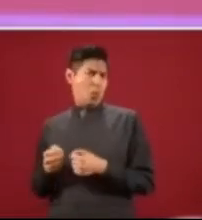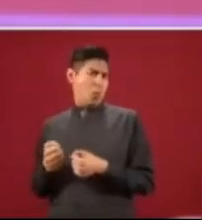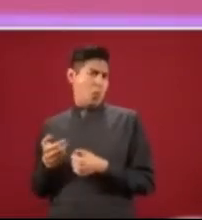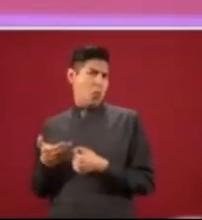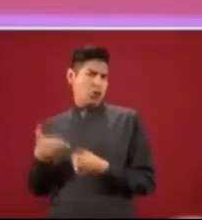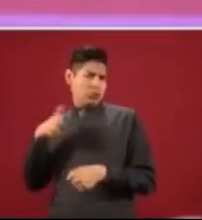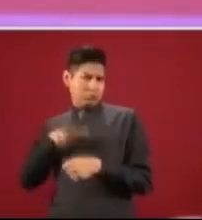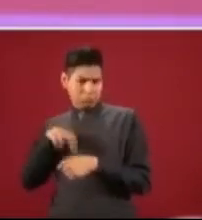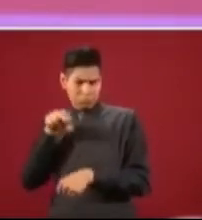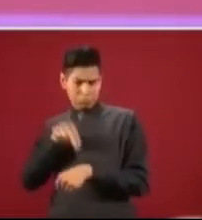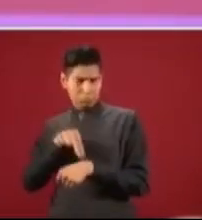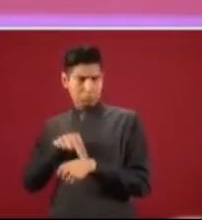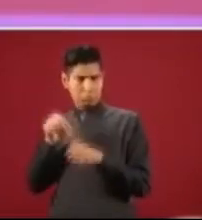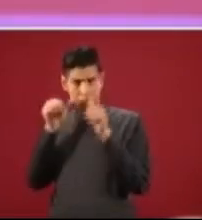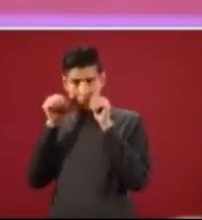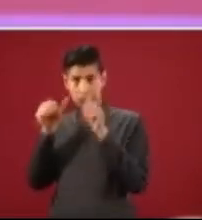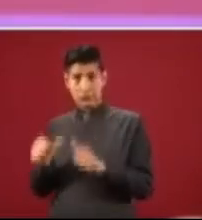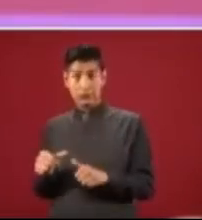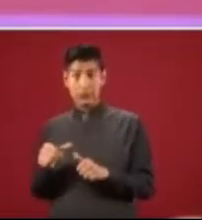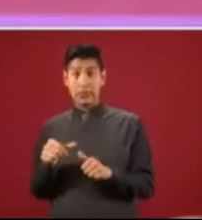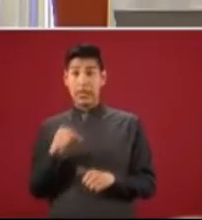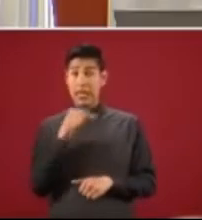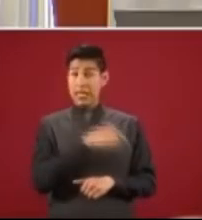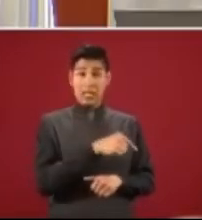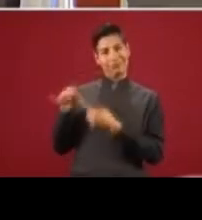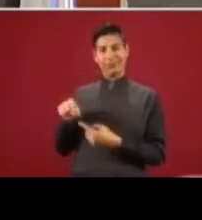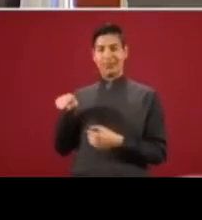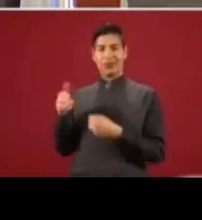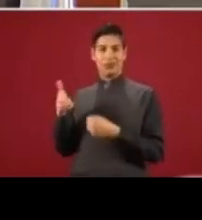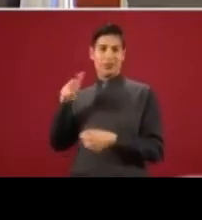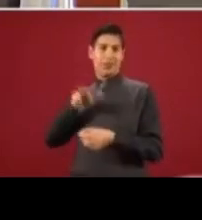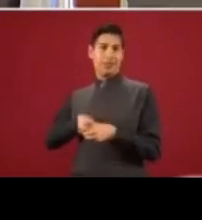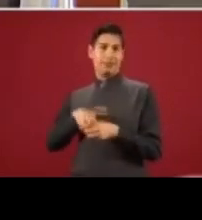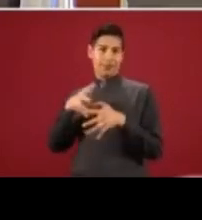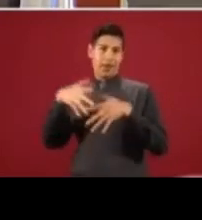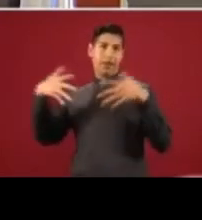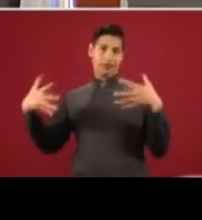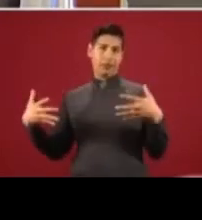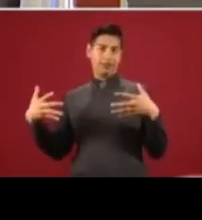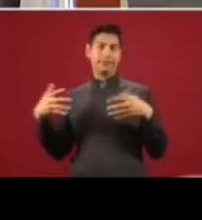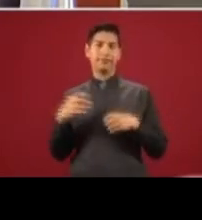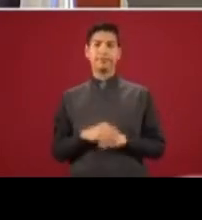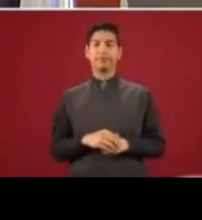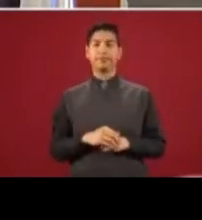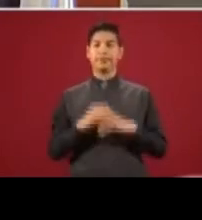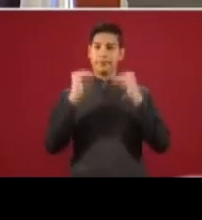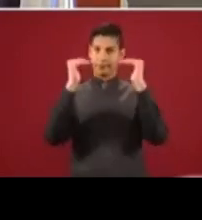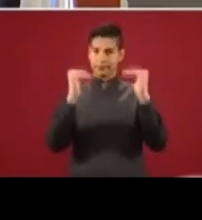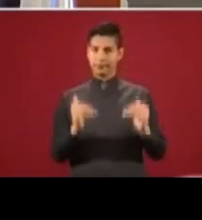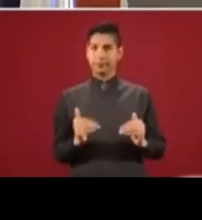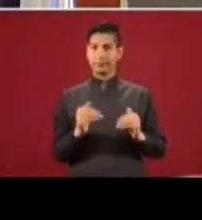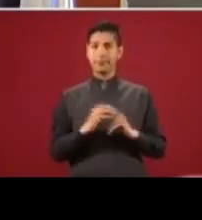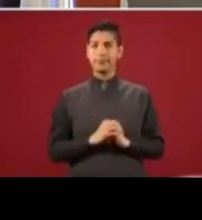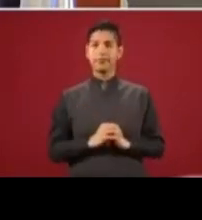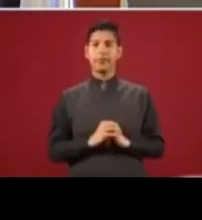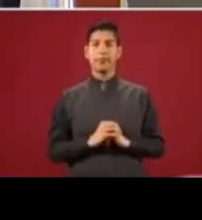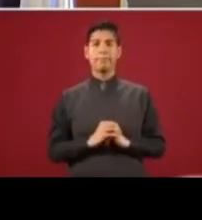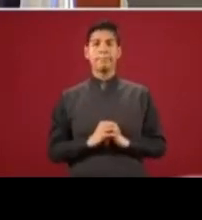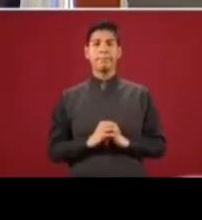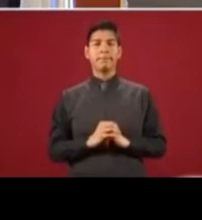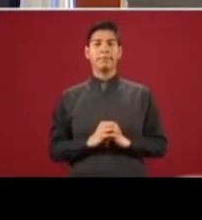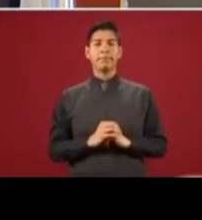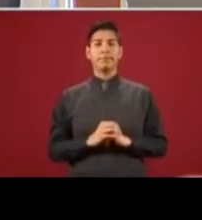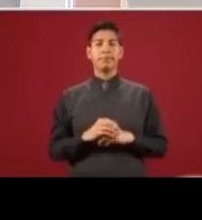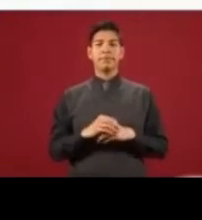el Instituto de Salud para el Bienestar va a garantizar su atención. Ahora, queremos dejar claro tres elementos y lo hacemos por medio